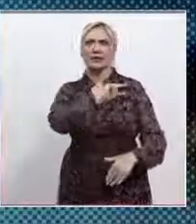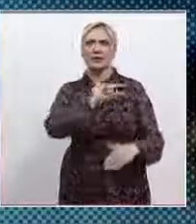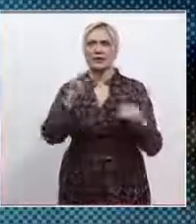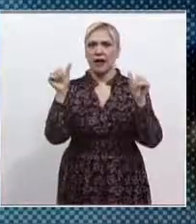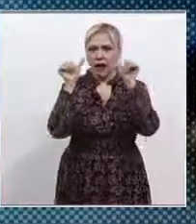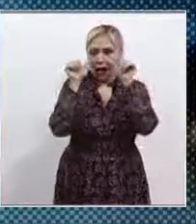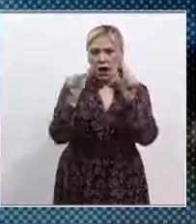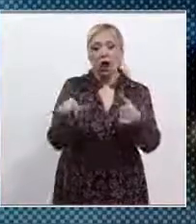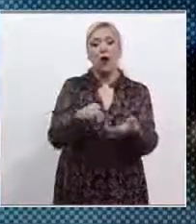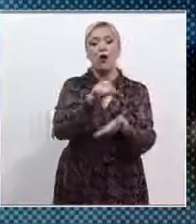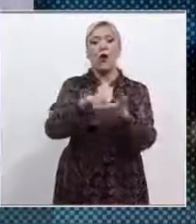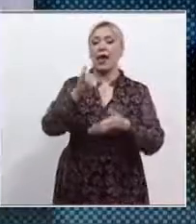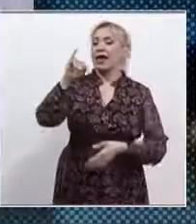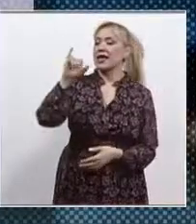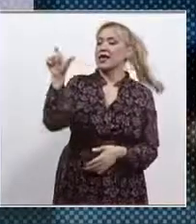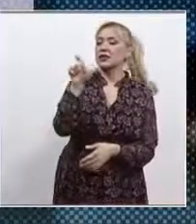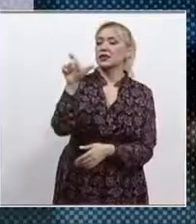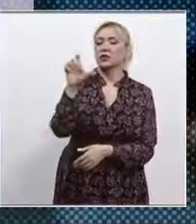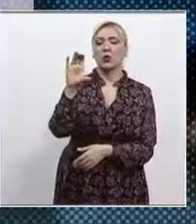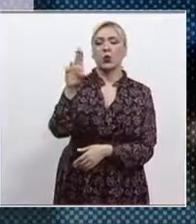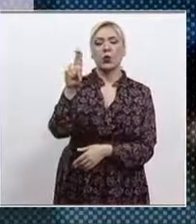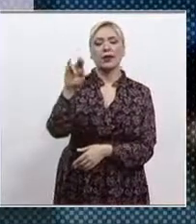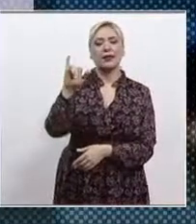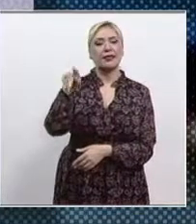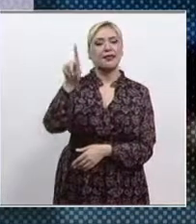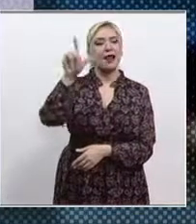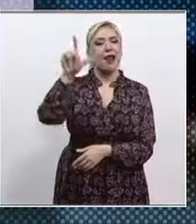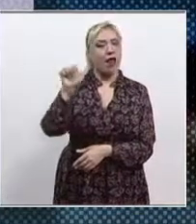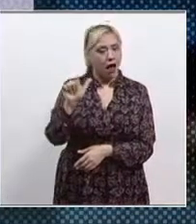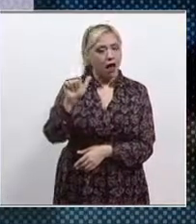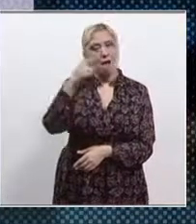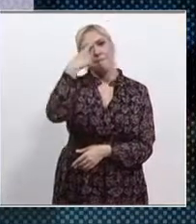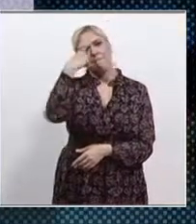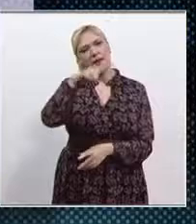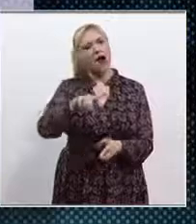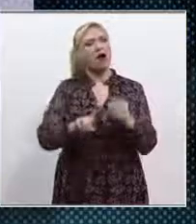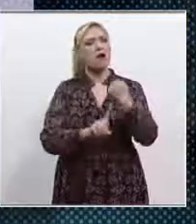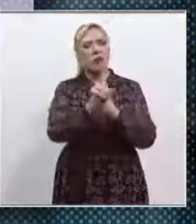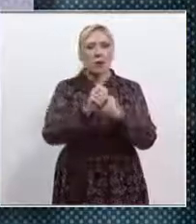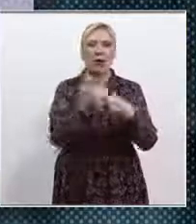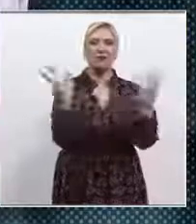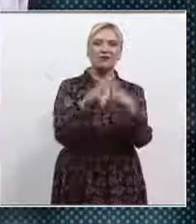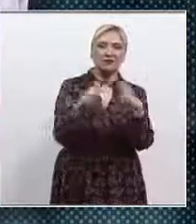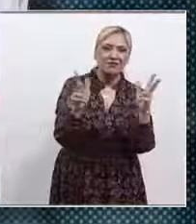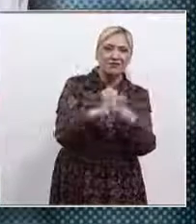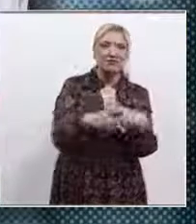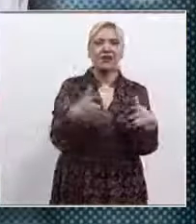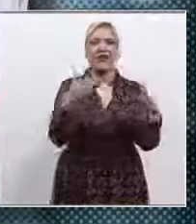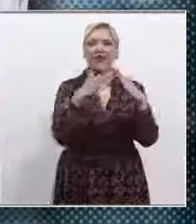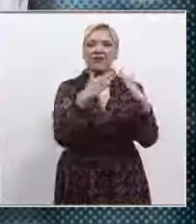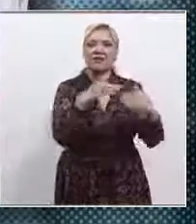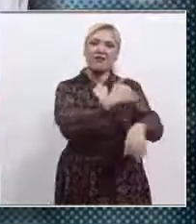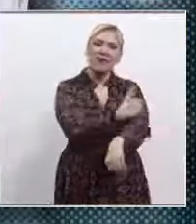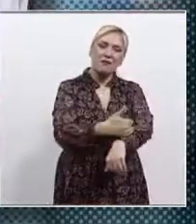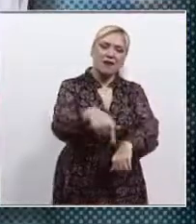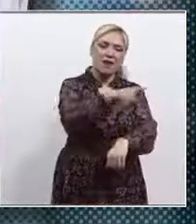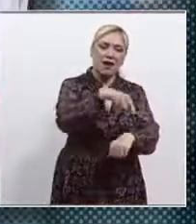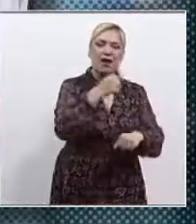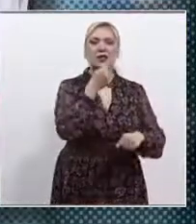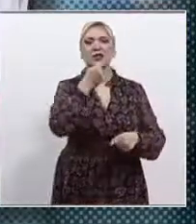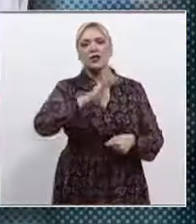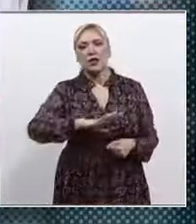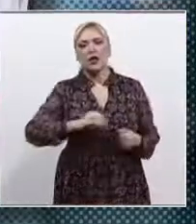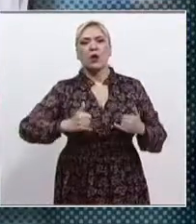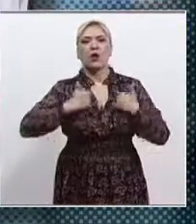de Santiago Ixcuintla. Se enfocará en enfrentar la violencia familiar y brindar apoyo a mujeres, niñas y adolescentes víctimas